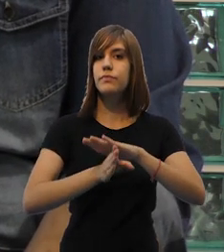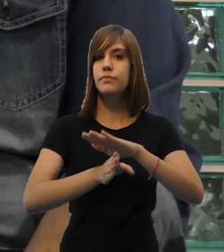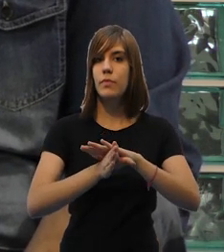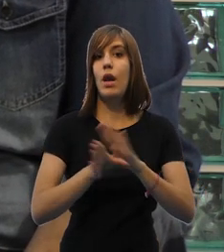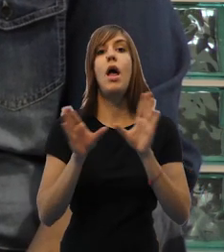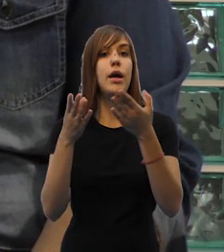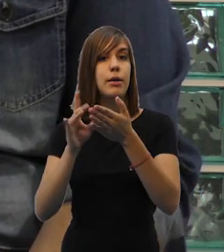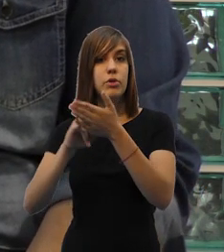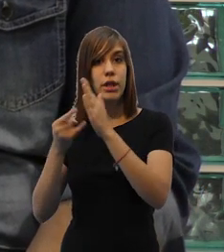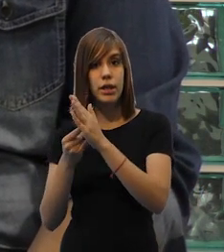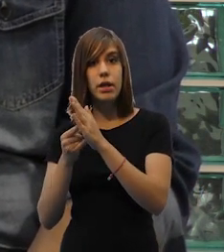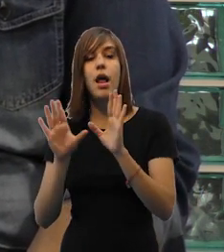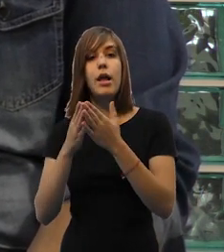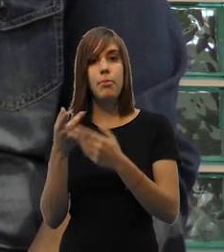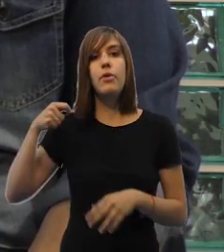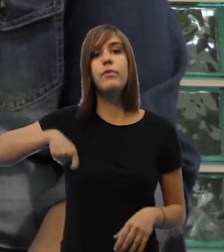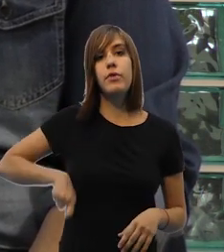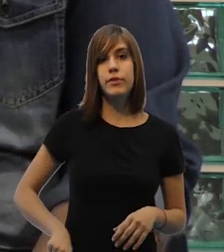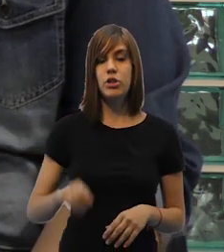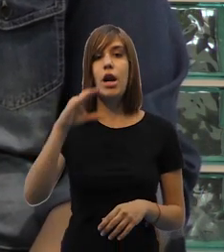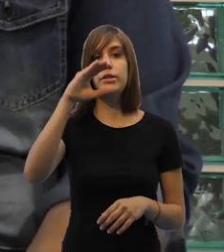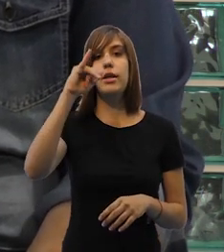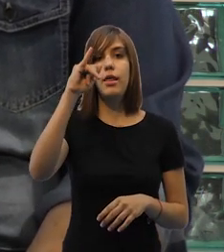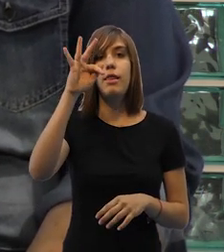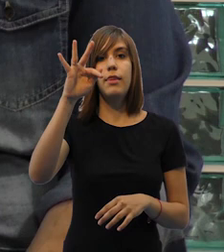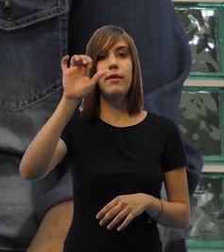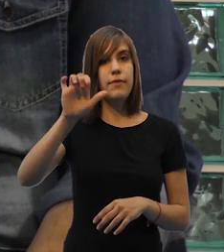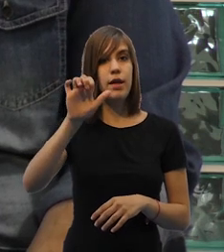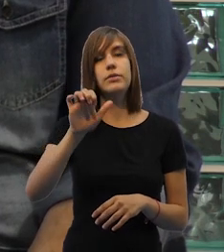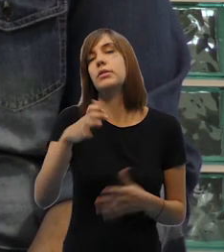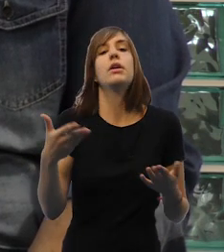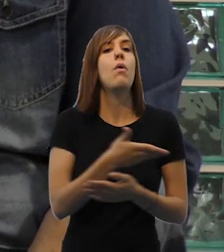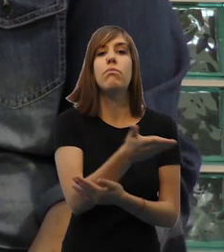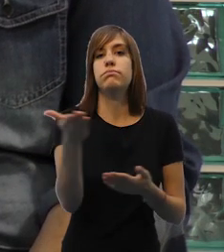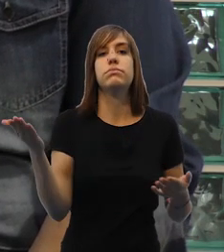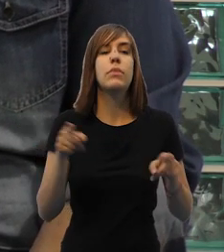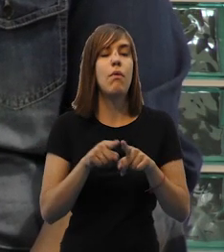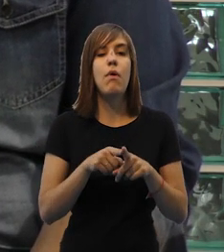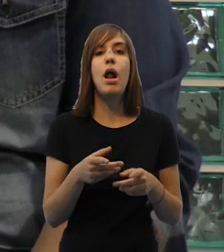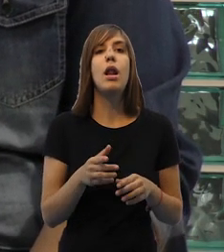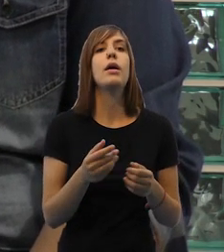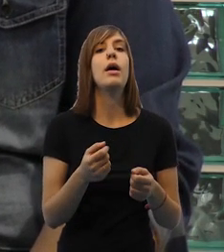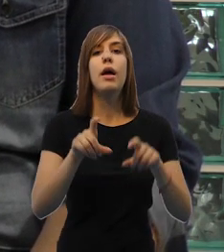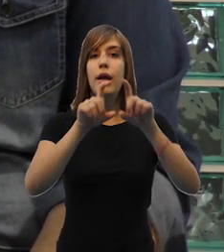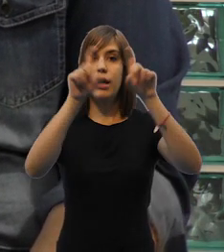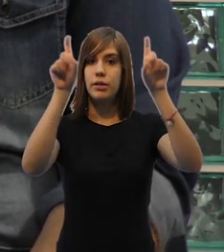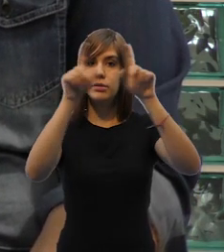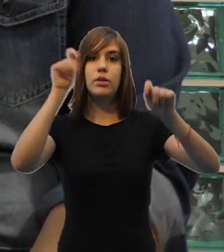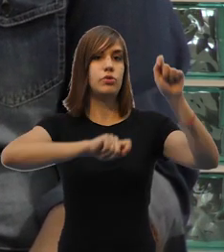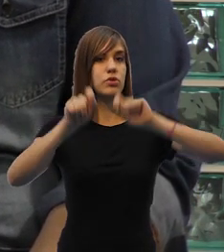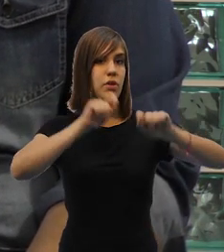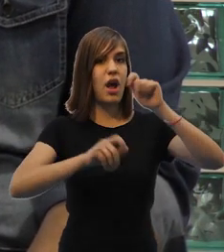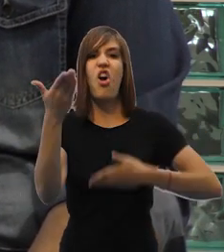el equipo técnico, el equipo de profesionales del CIFE, pues, como todos aquellos aliados, entidades,